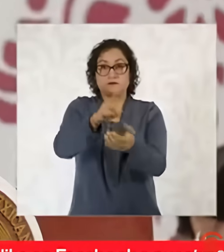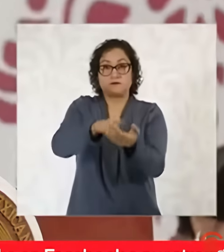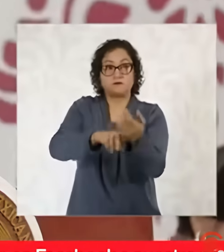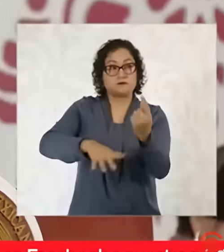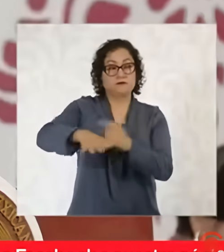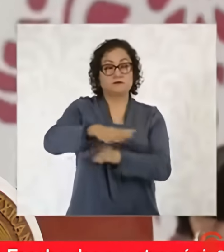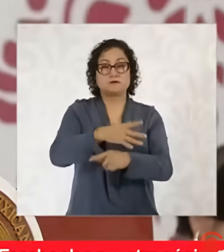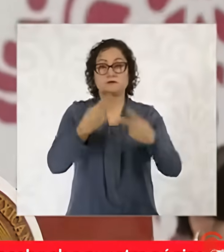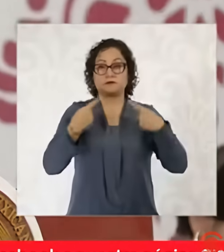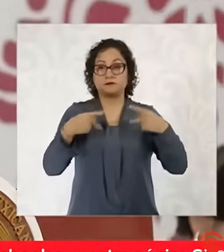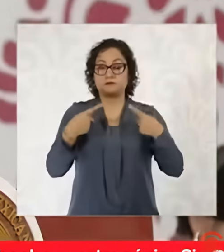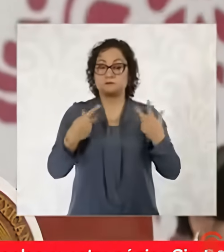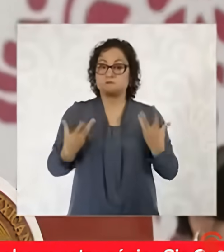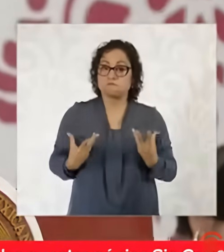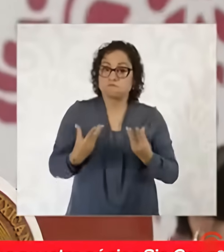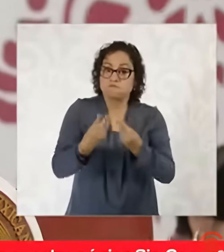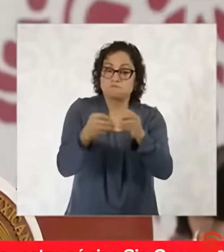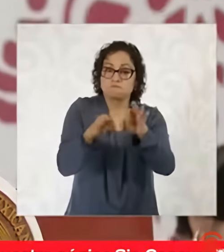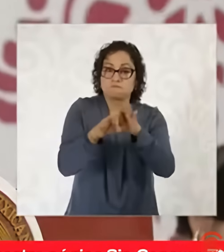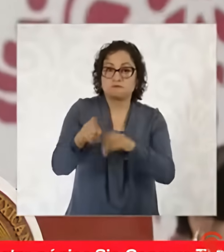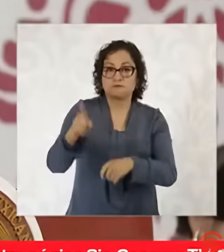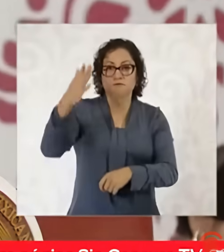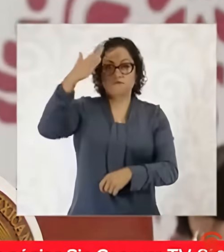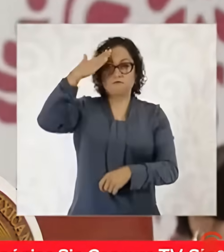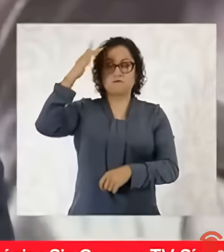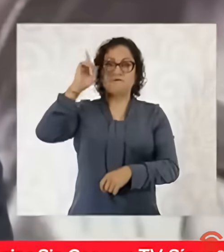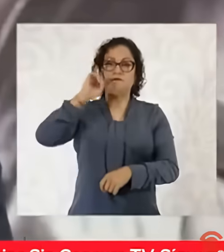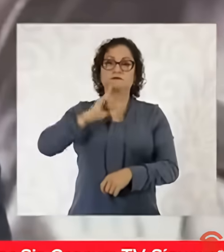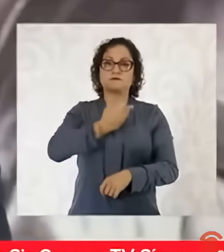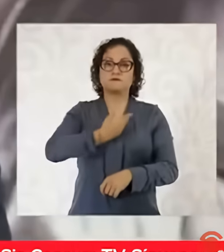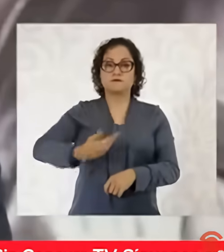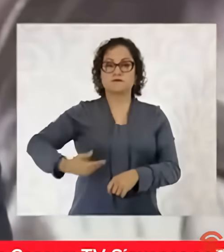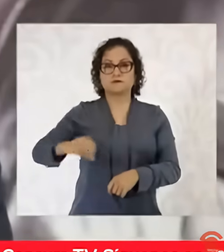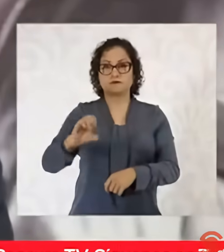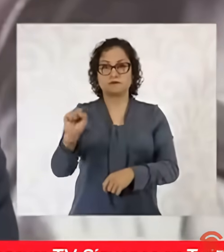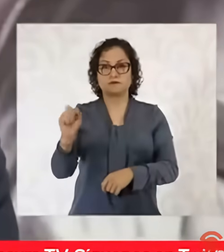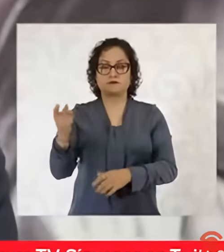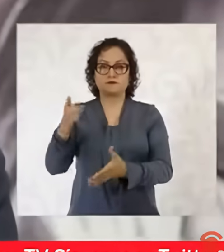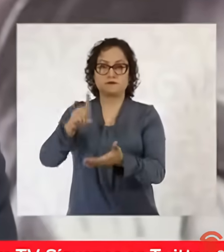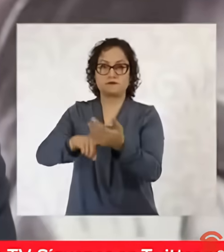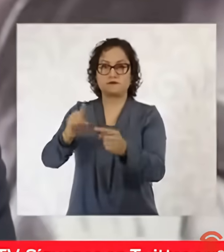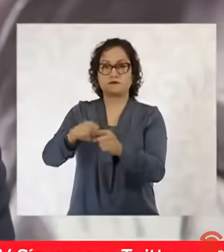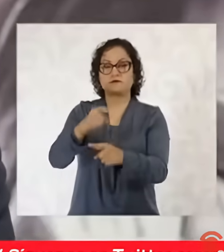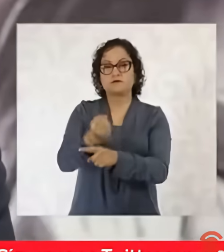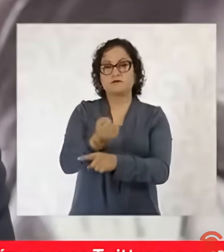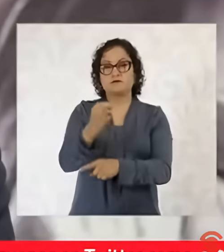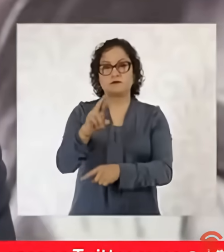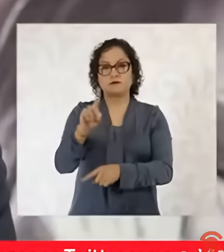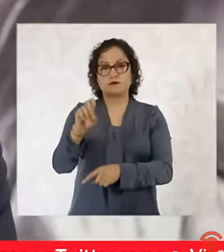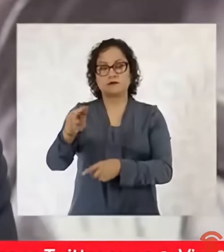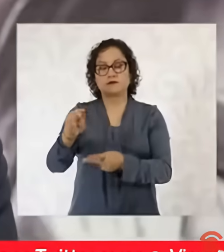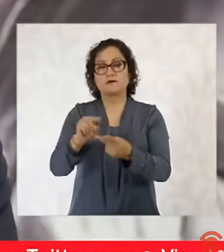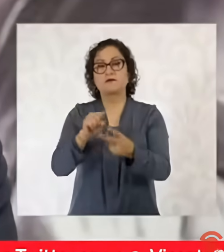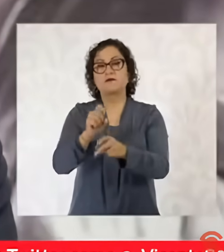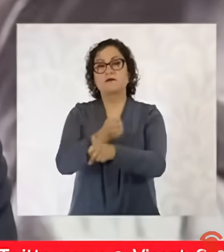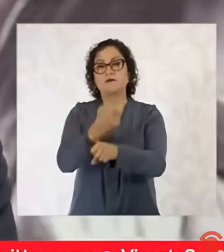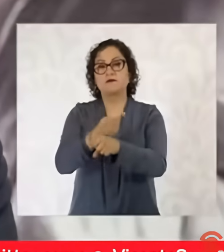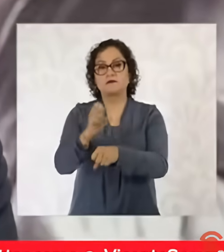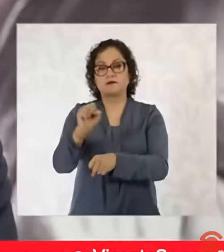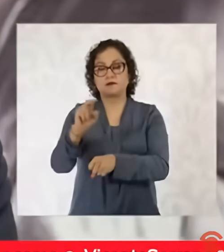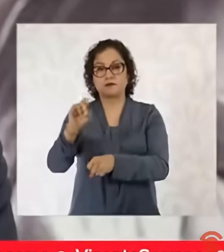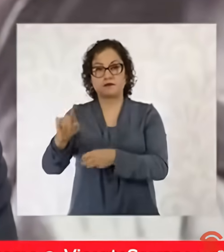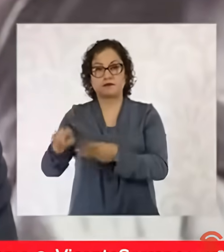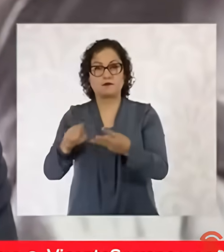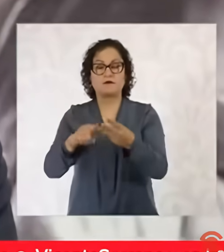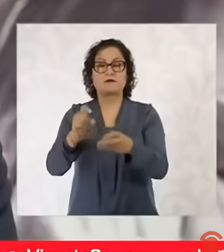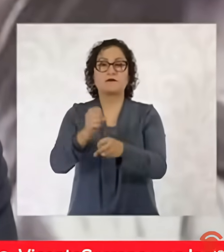Presidenta Claudia Sheinbaum, Secretaría de la Defensa Nacional, Secretaría de Marina, Fiscalía General de la República, Secretaría de